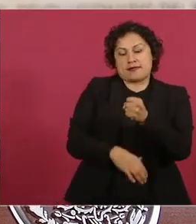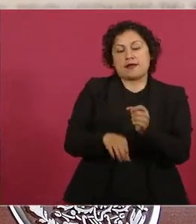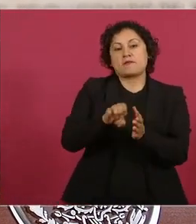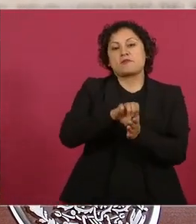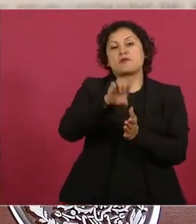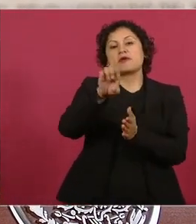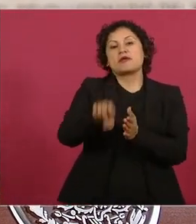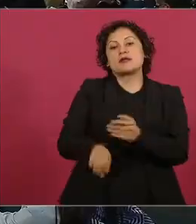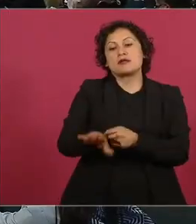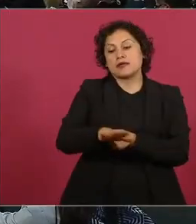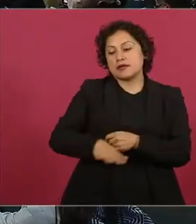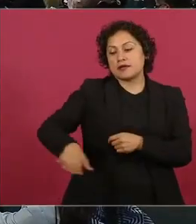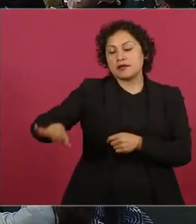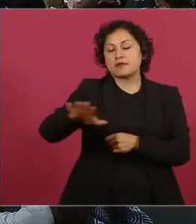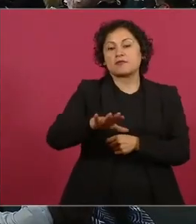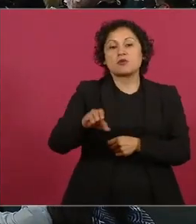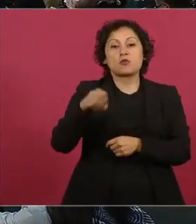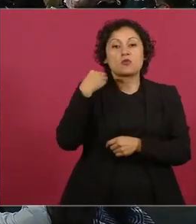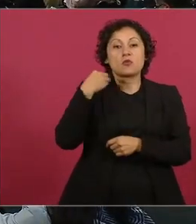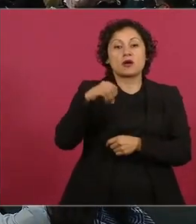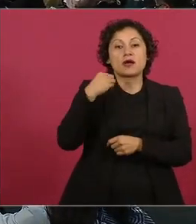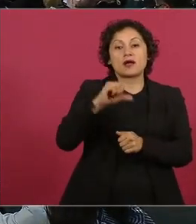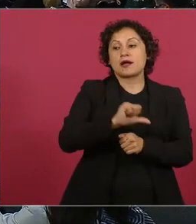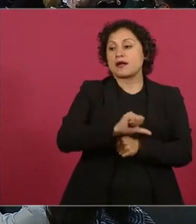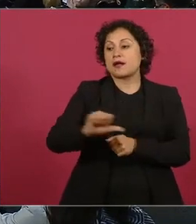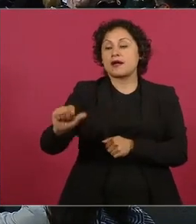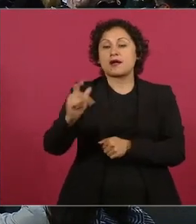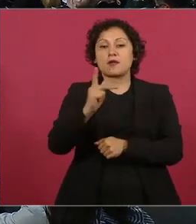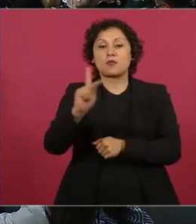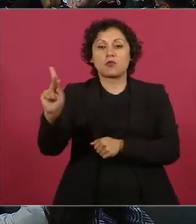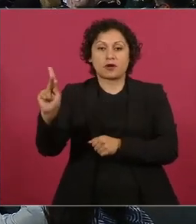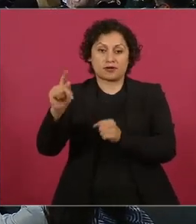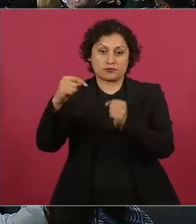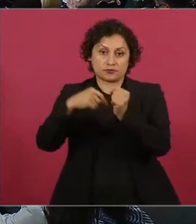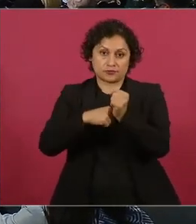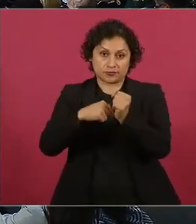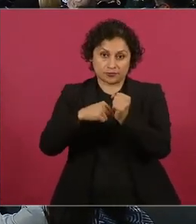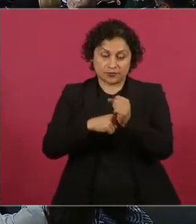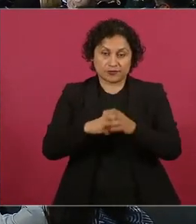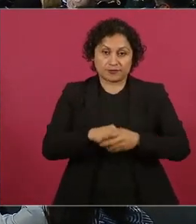Oaxaca a Puerto Escondido, que nos